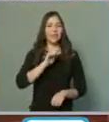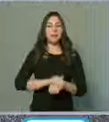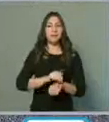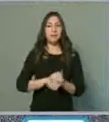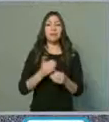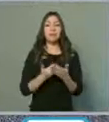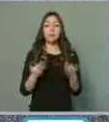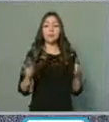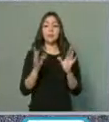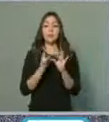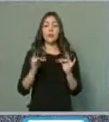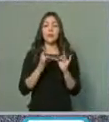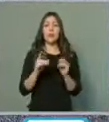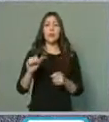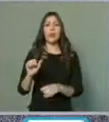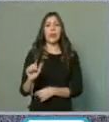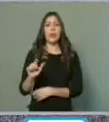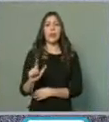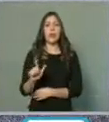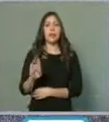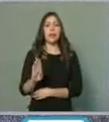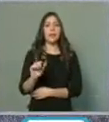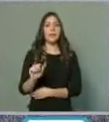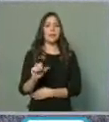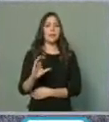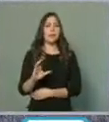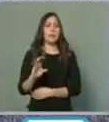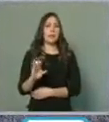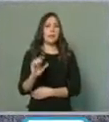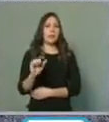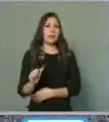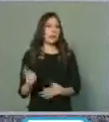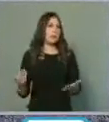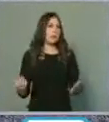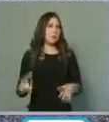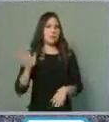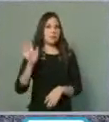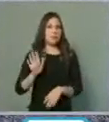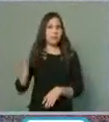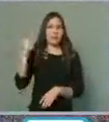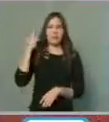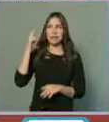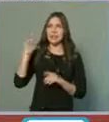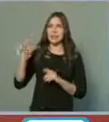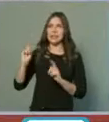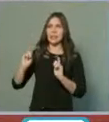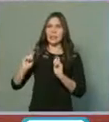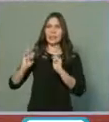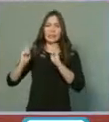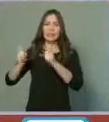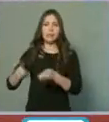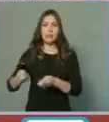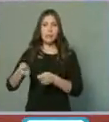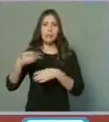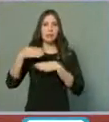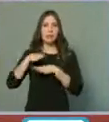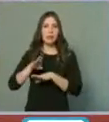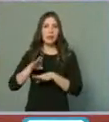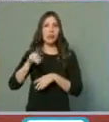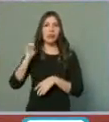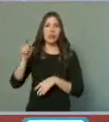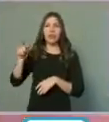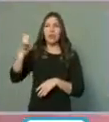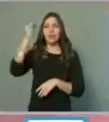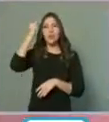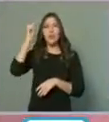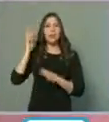hablar de la albacea. Suena hasta como si fuera un cargo titular, así, un título nobiliario. ¿Qué es una albacea, Valentín? Sí,